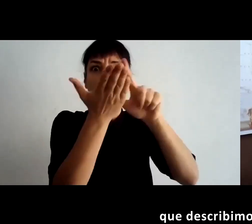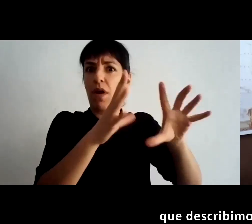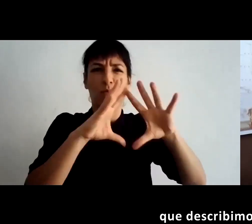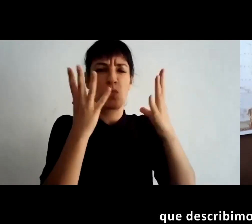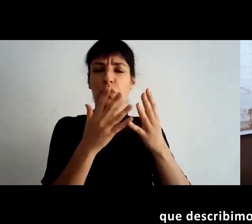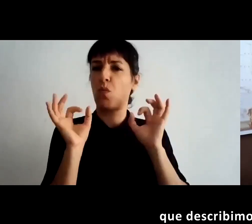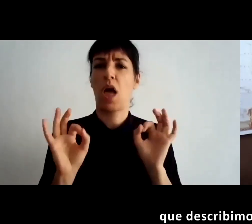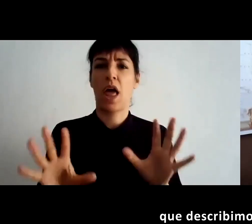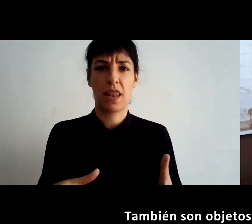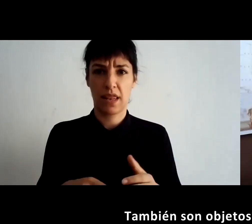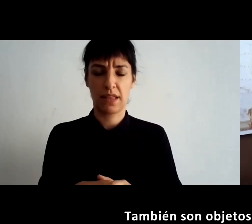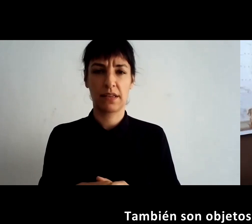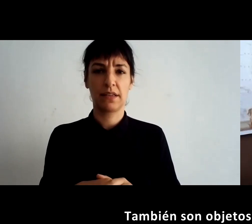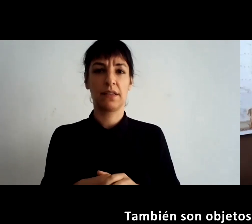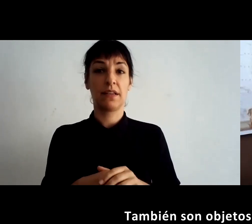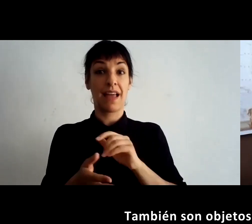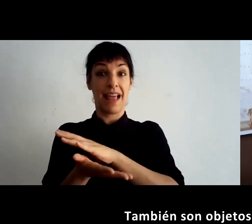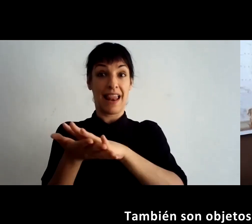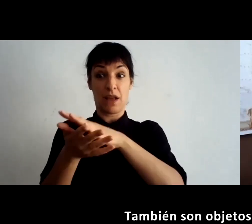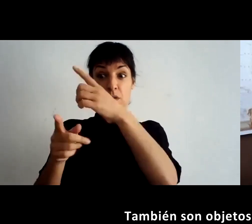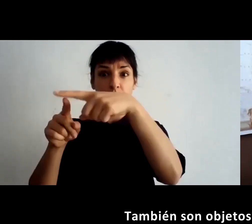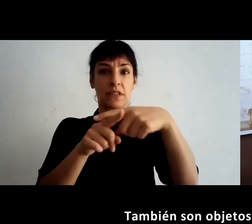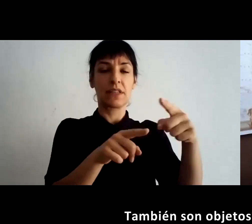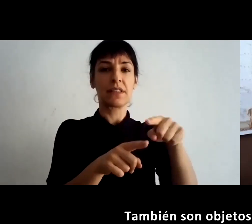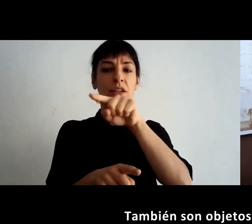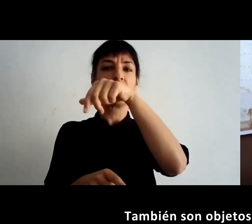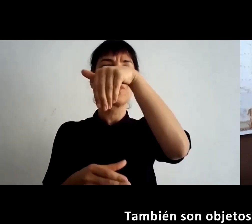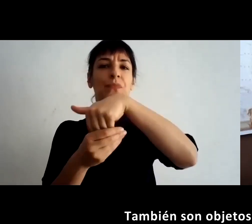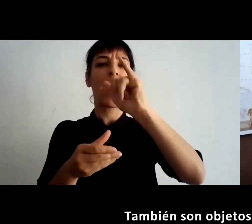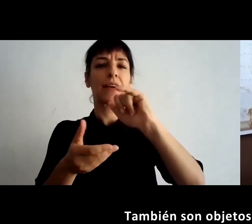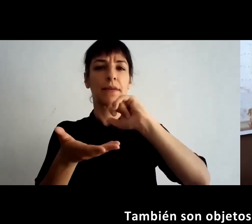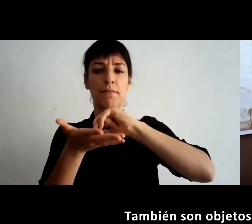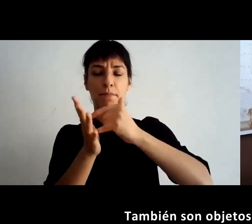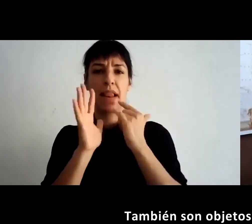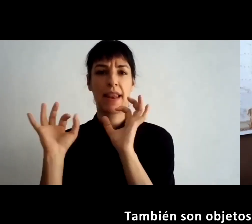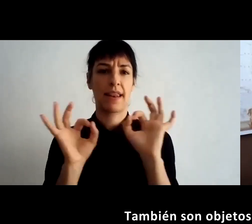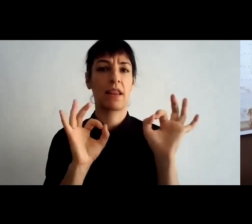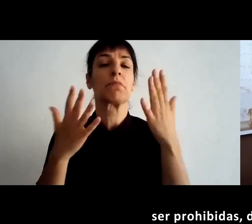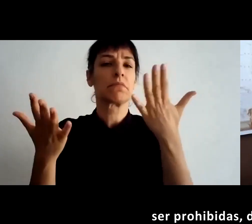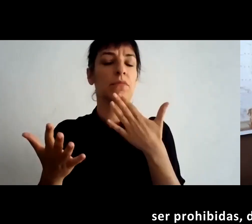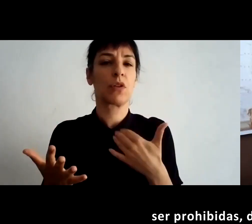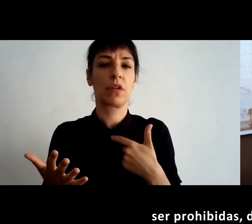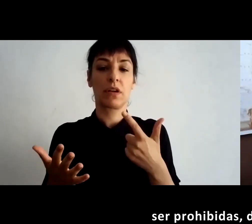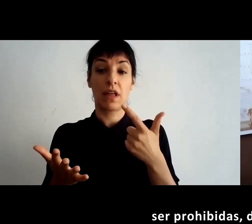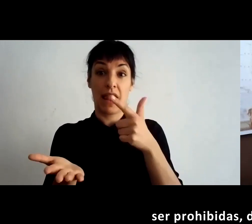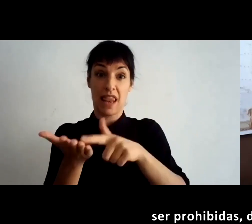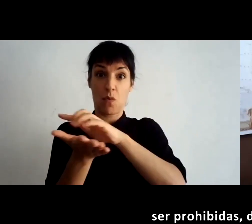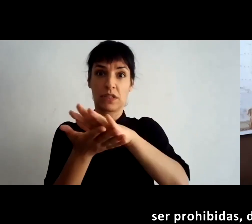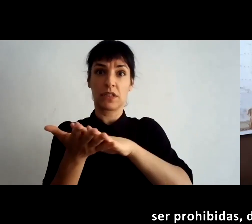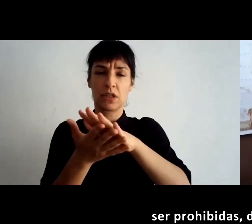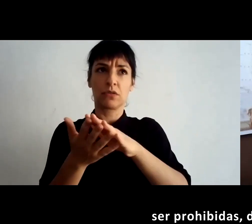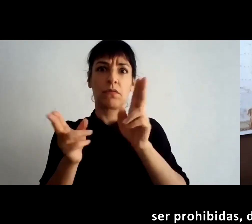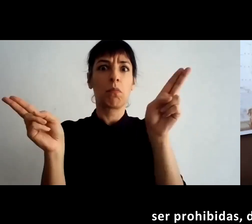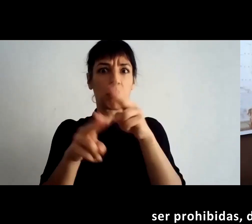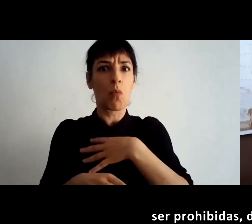mundo. También son objetos de planificación. Son lenguas que pueden ser prohibidas, han sido prohibidas de hecho en el